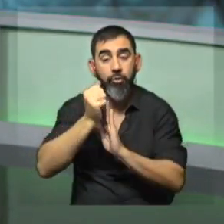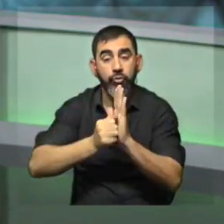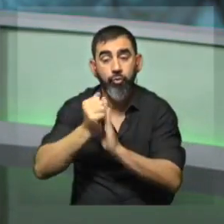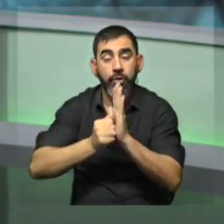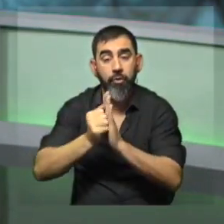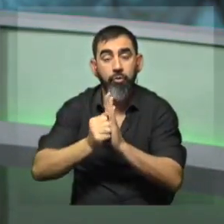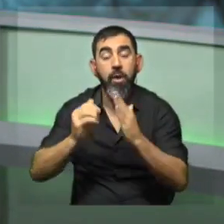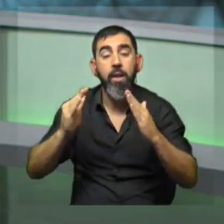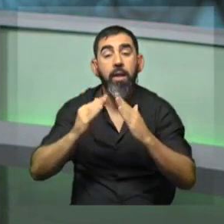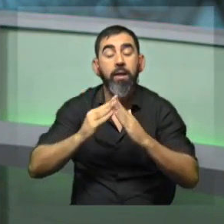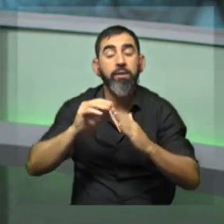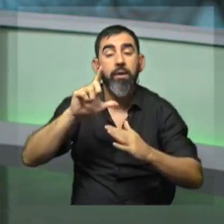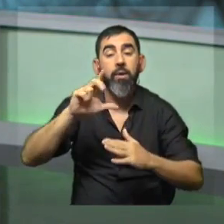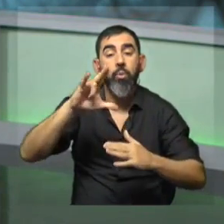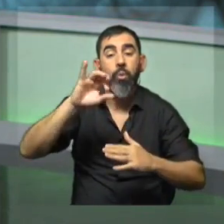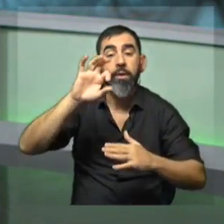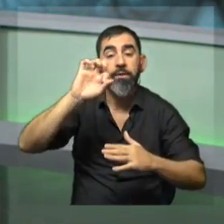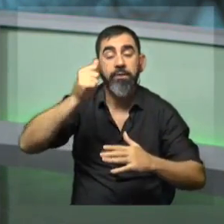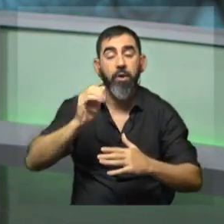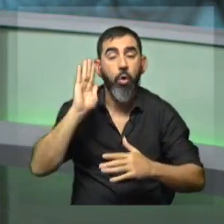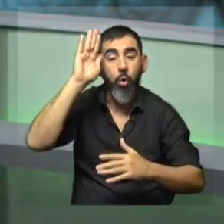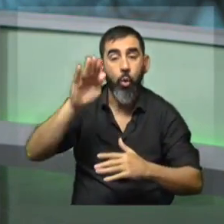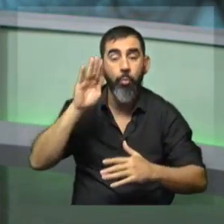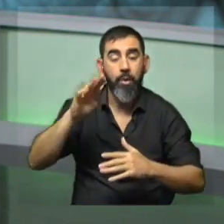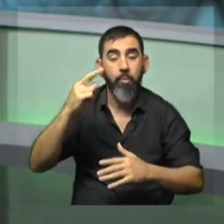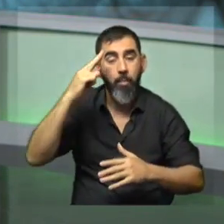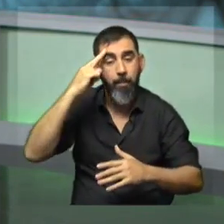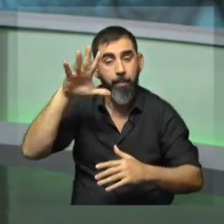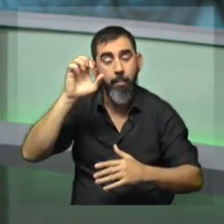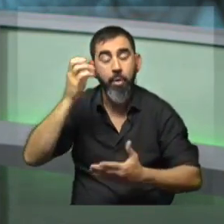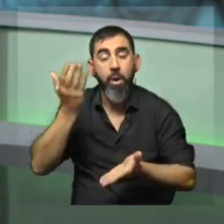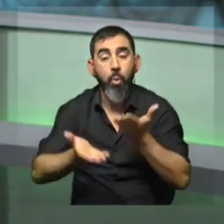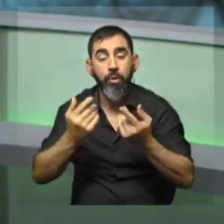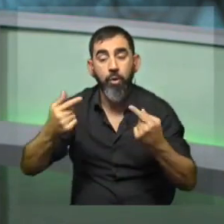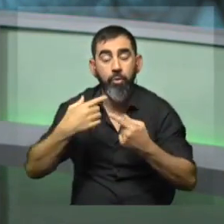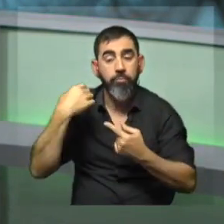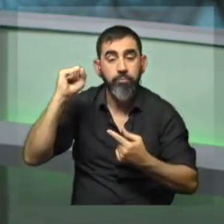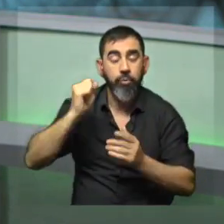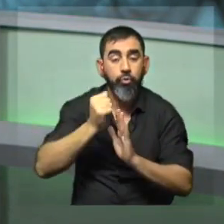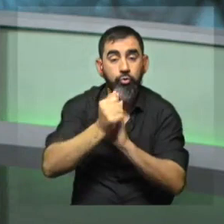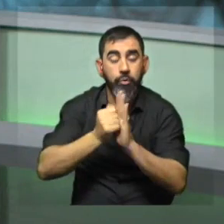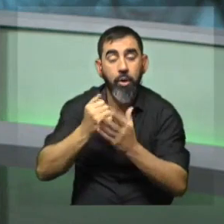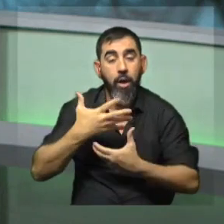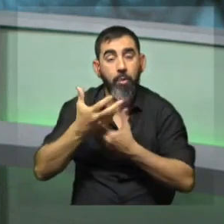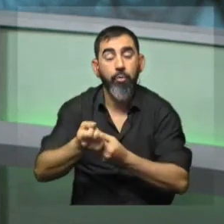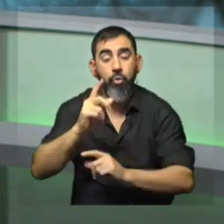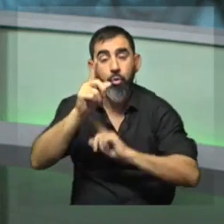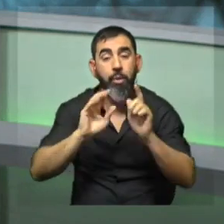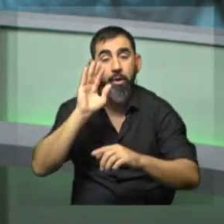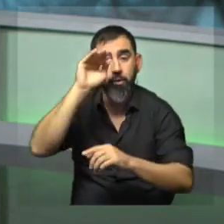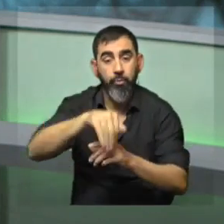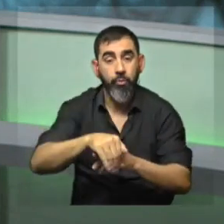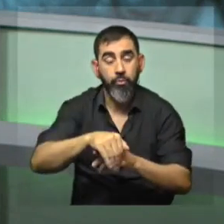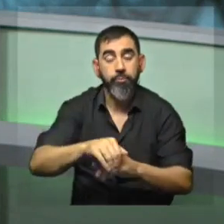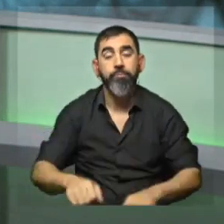de Luisa. Es un homenaje a Luisa Cuesta, impulsado por la Comisión Memoria, Justicia y Contra la Impunidad en Soriano, con el apoyo de la Universidad de la República